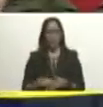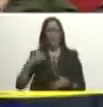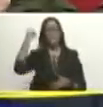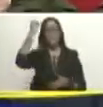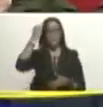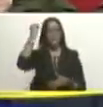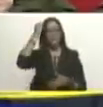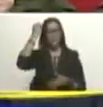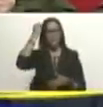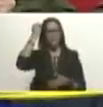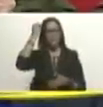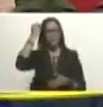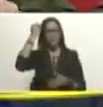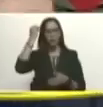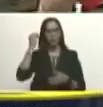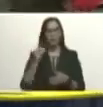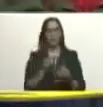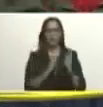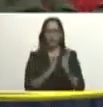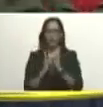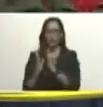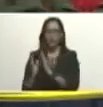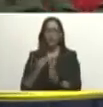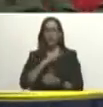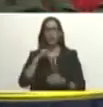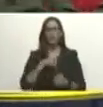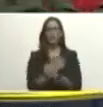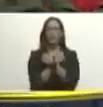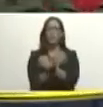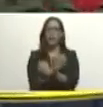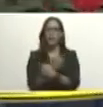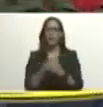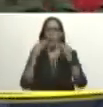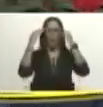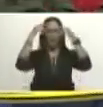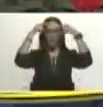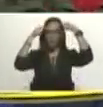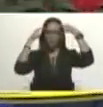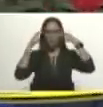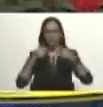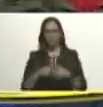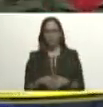Pensamiento y doctrina de nuestro amado comandante Hugo Chávez.